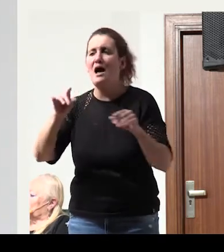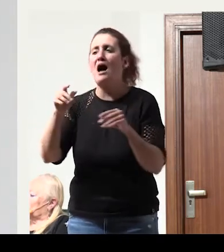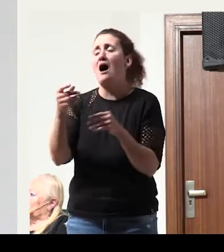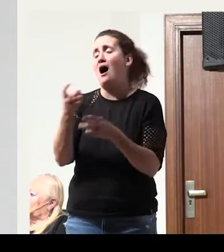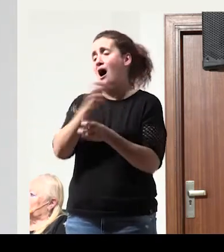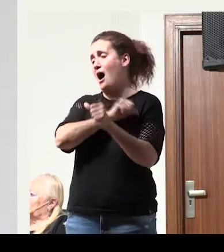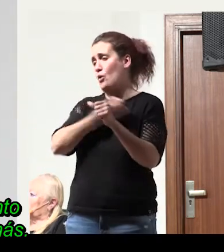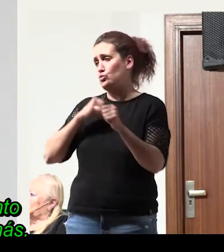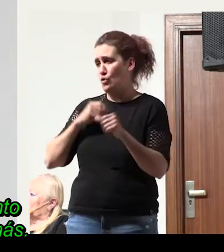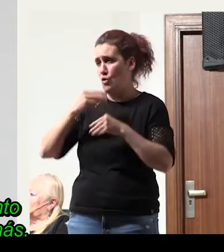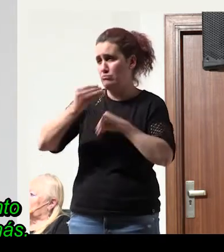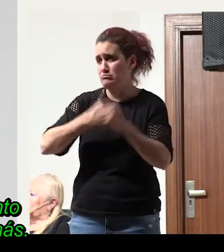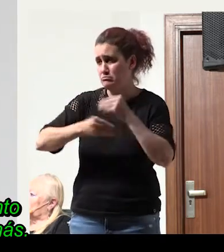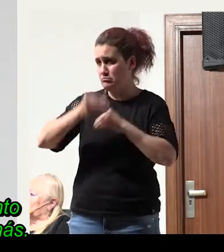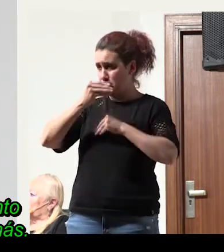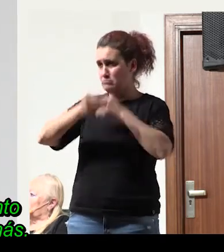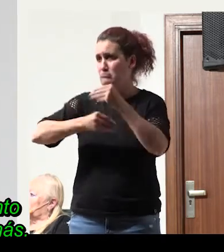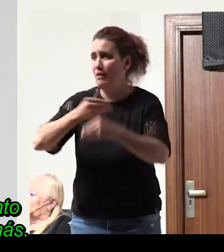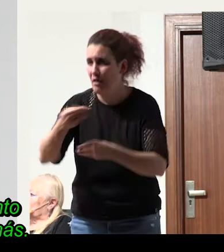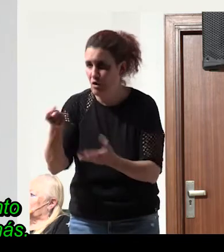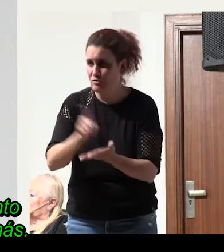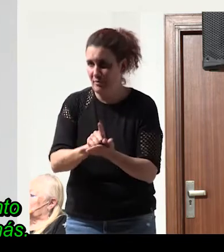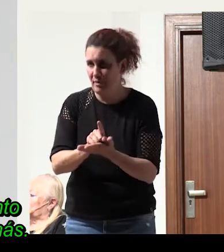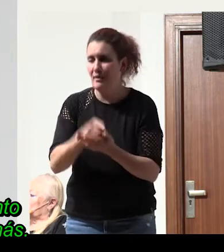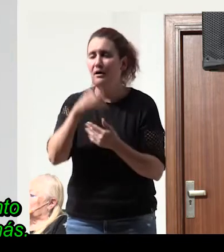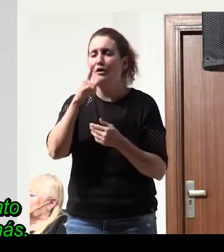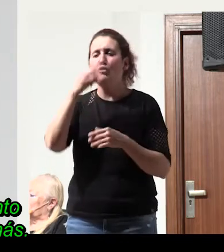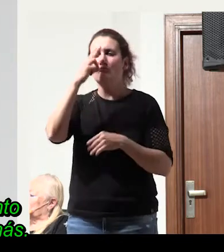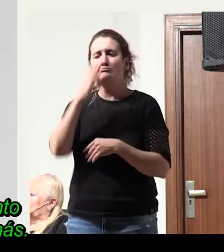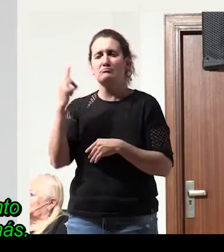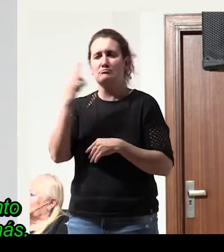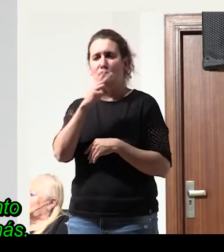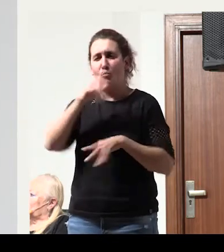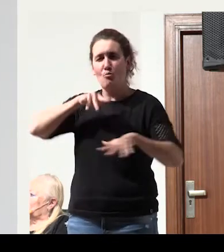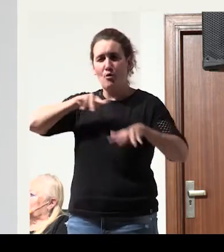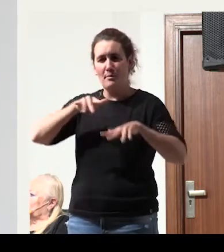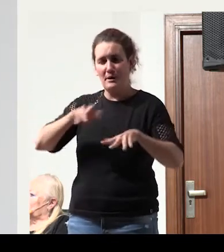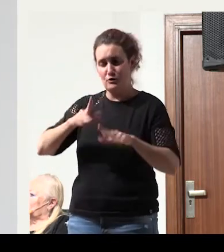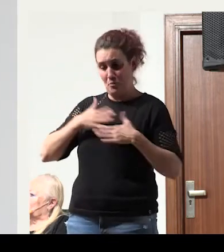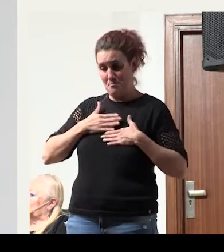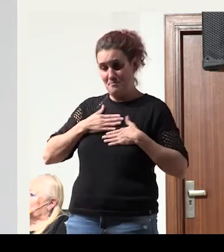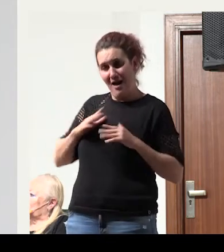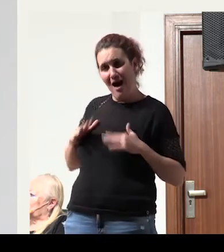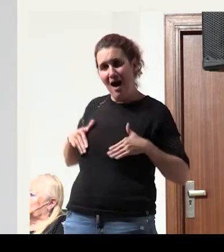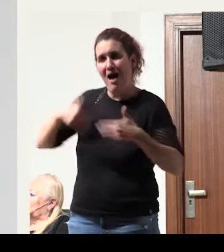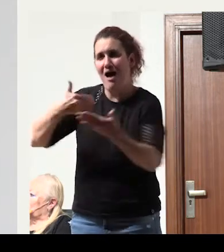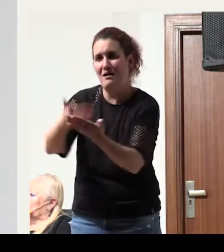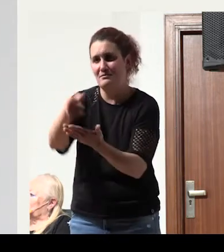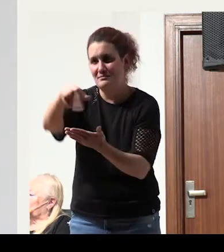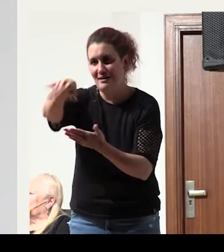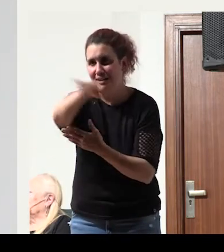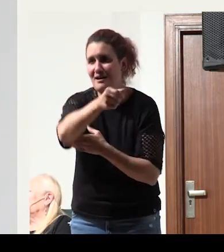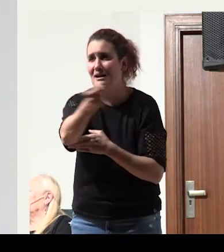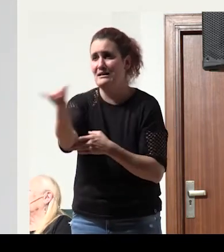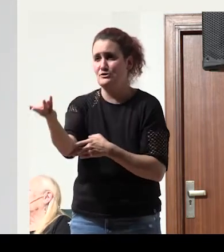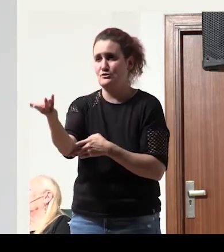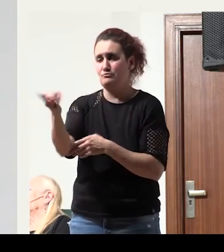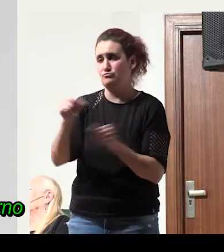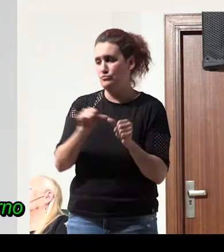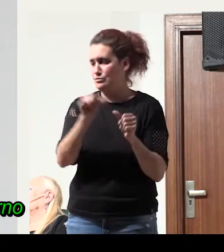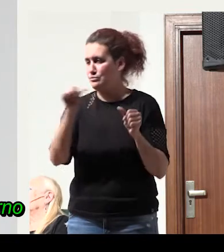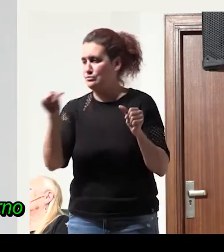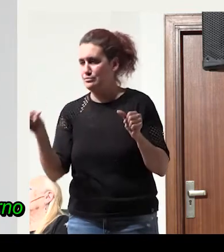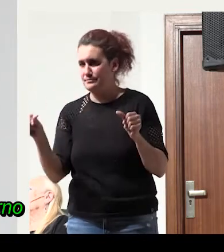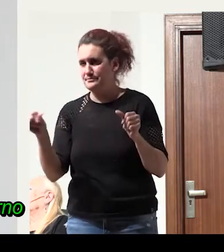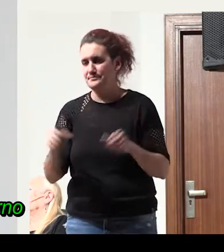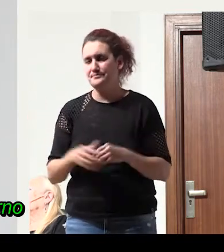rehacer, comprometida en el movimiento desde mí misma hacia los demás. Mientras tanto,